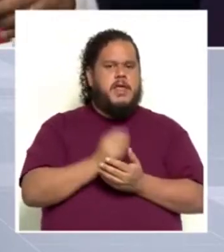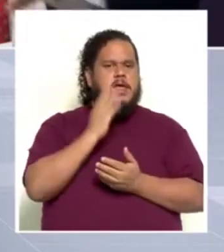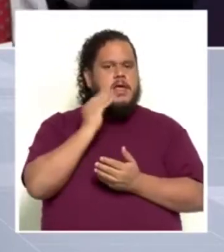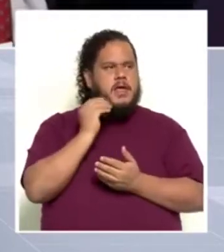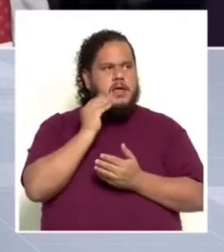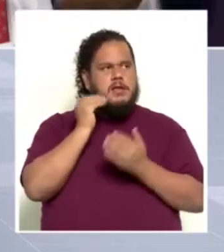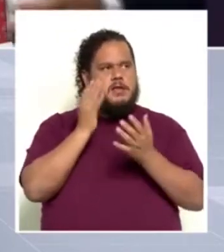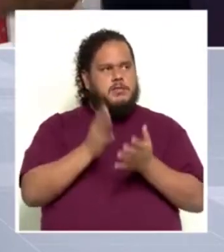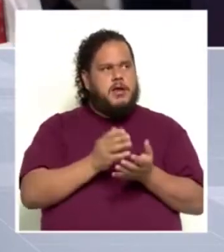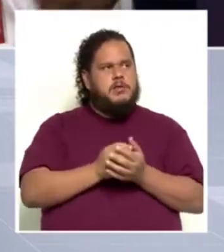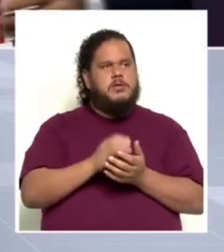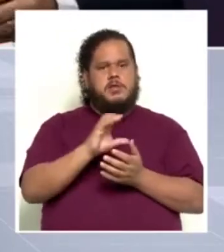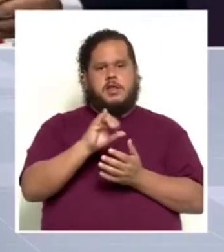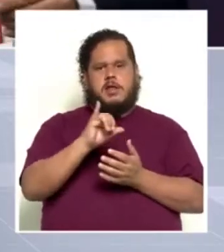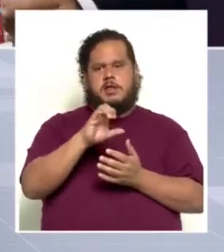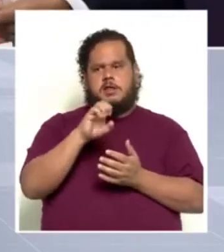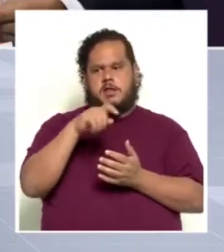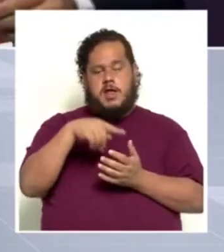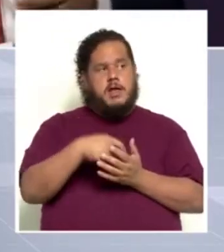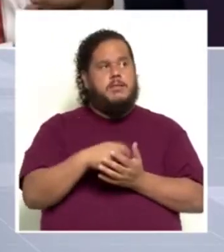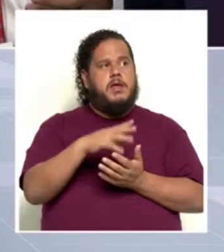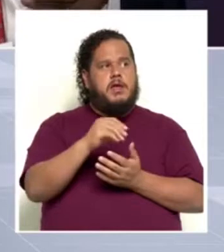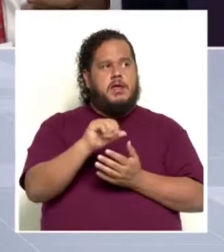Expertos del CIEP y de otros